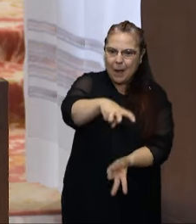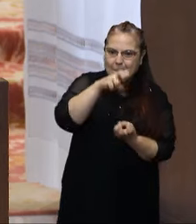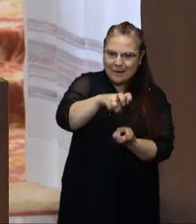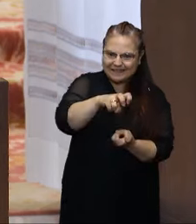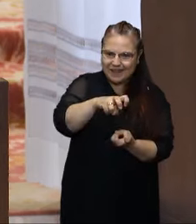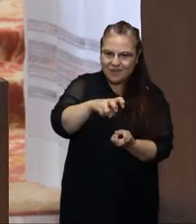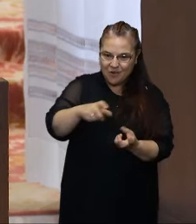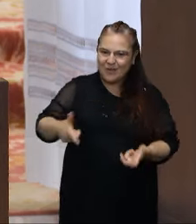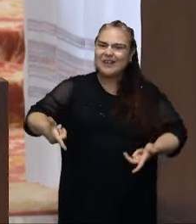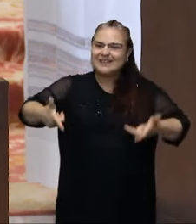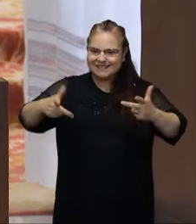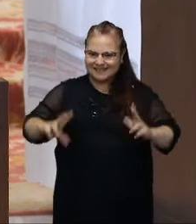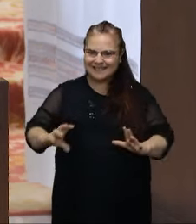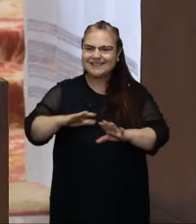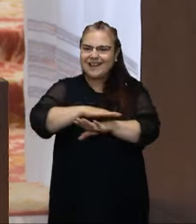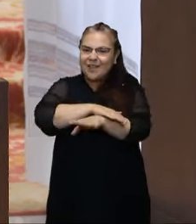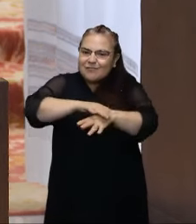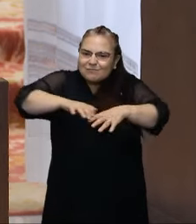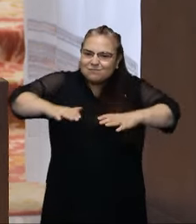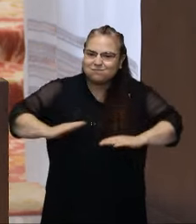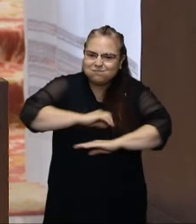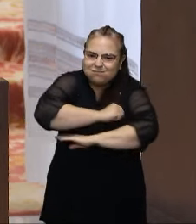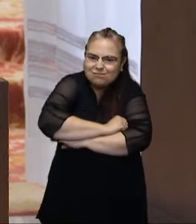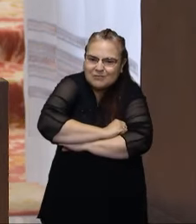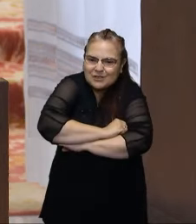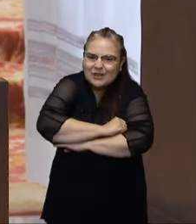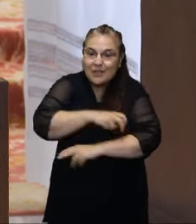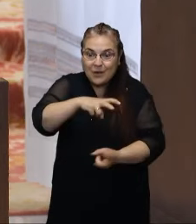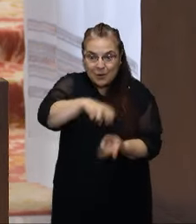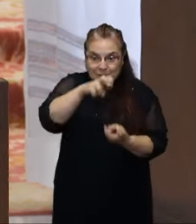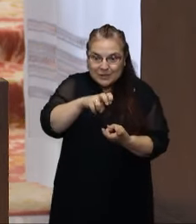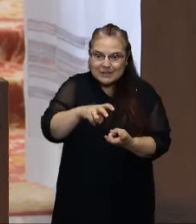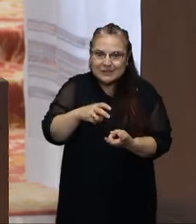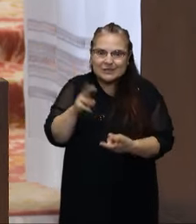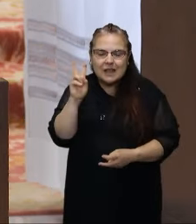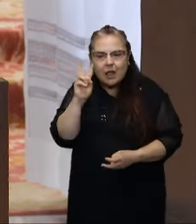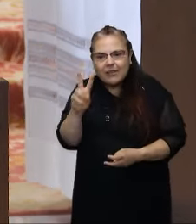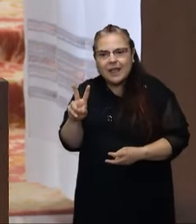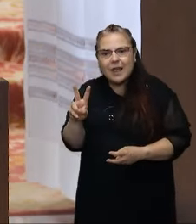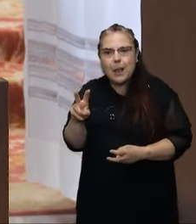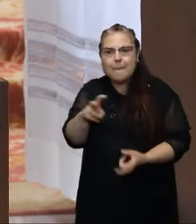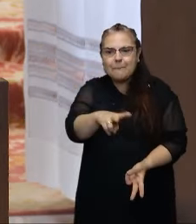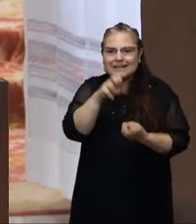al mostrador de los impuestos, se le ve a Mateo que está